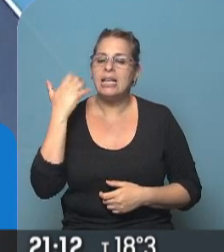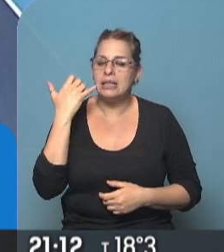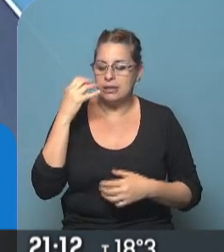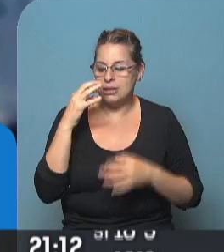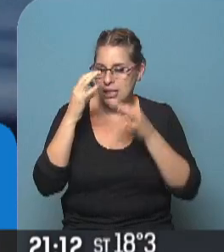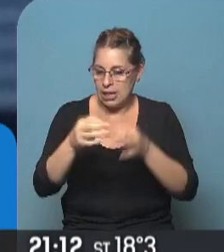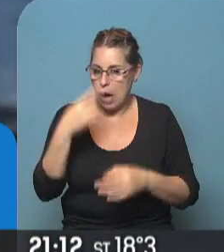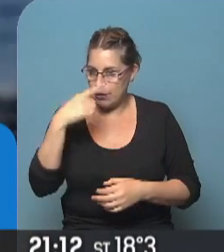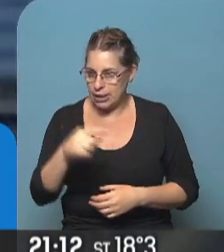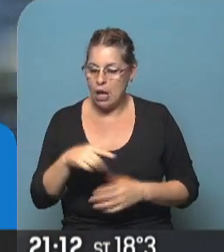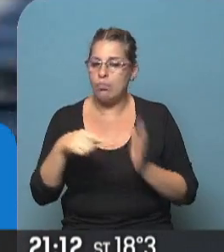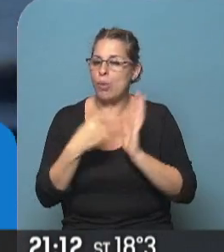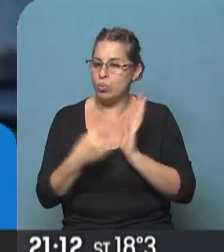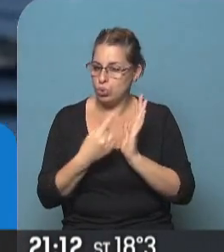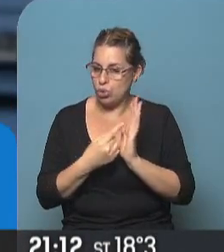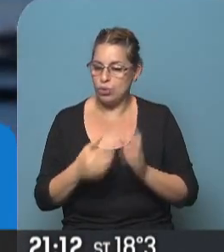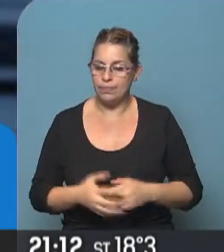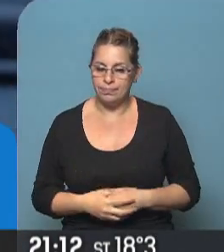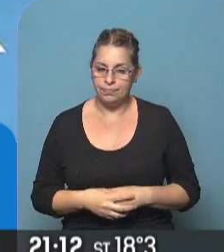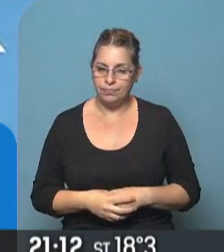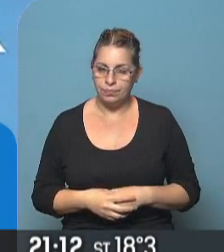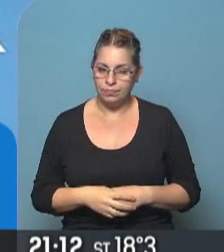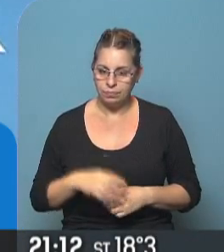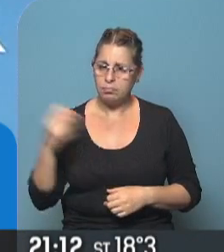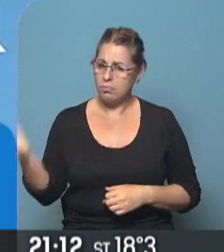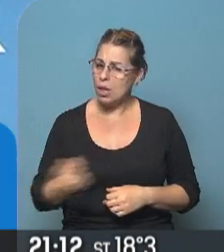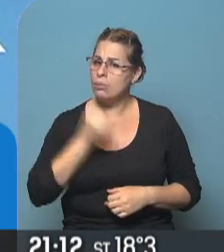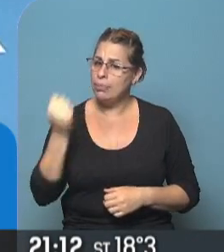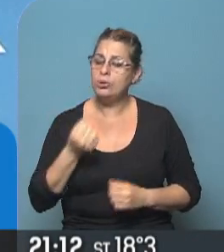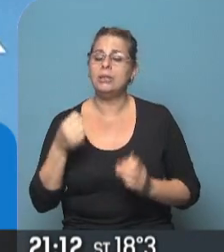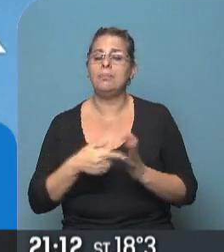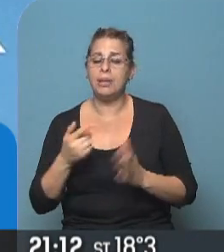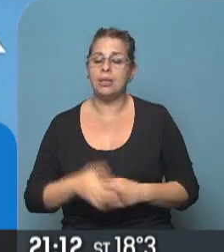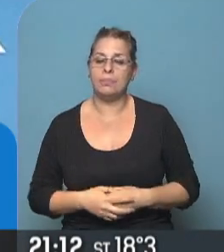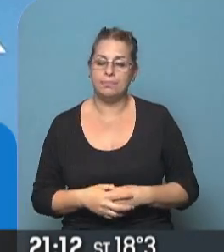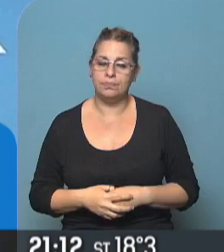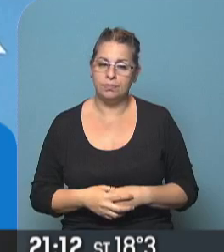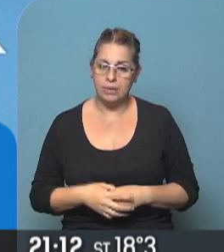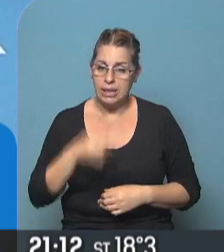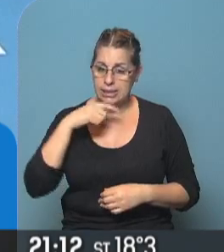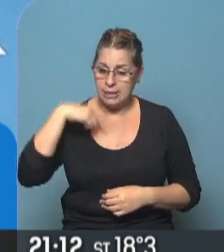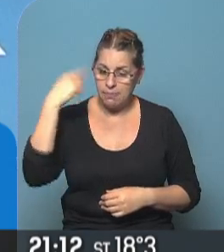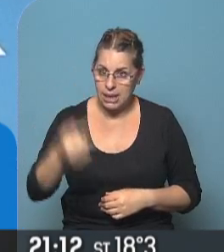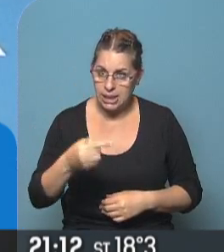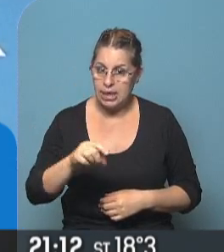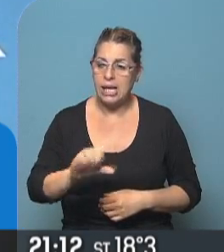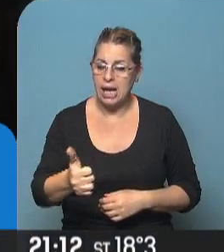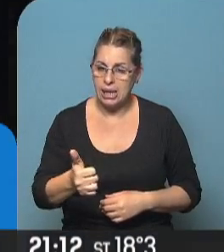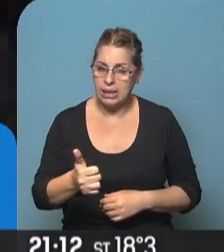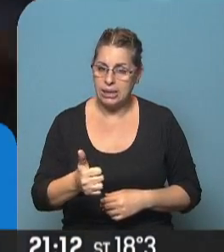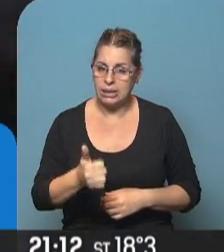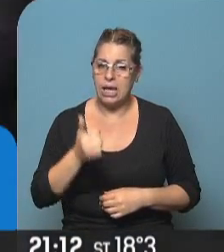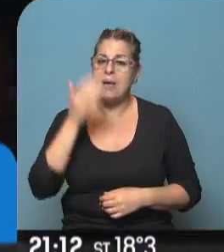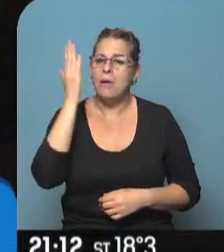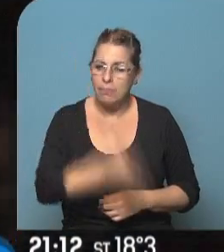final, con lo cual los puntos son importantes, pero ni que hablar si llega mañana a derrotar